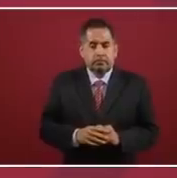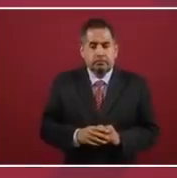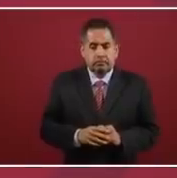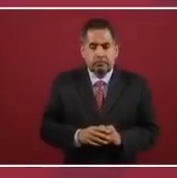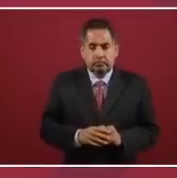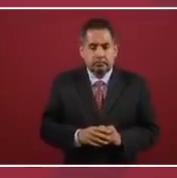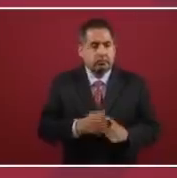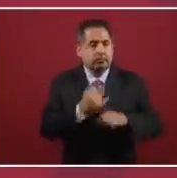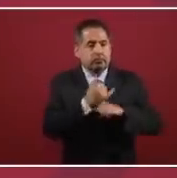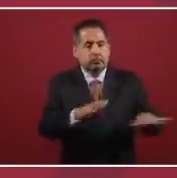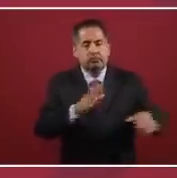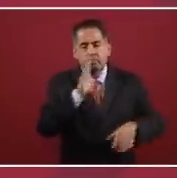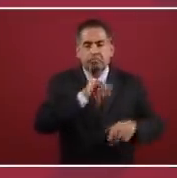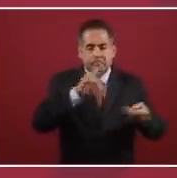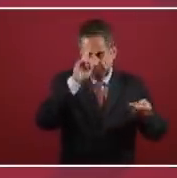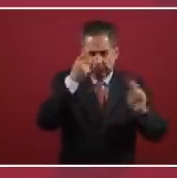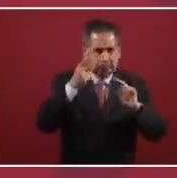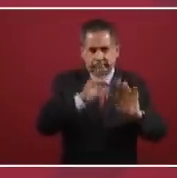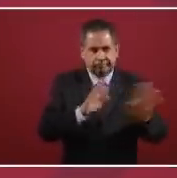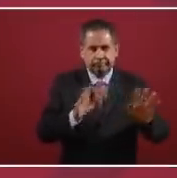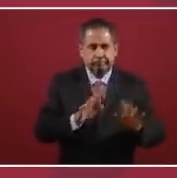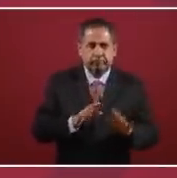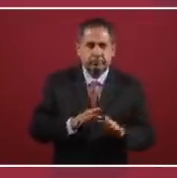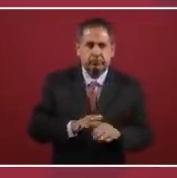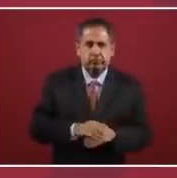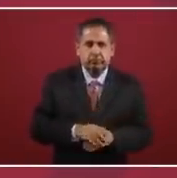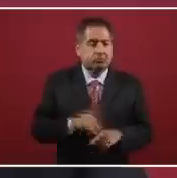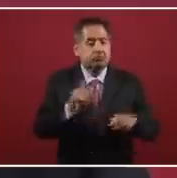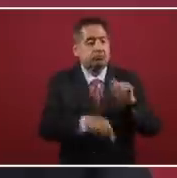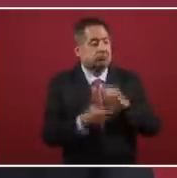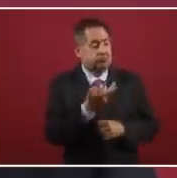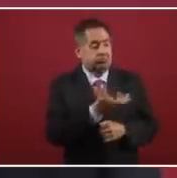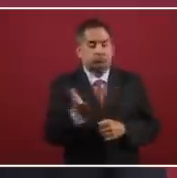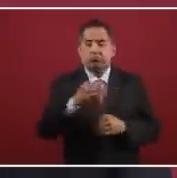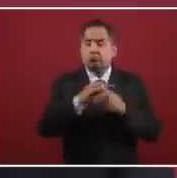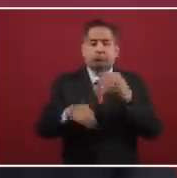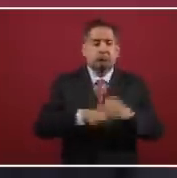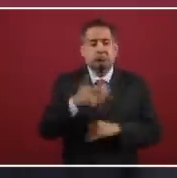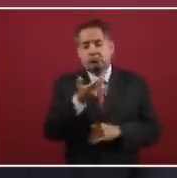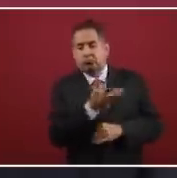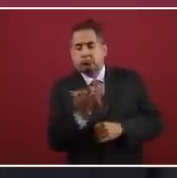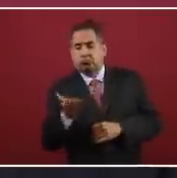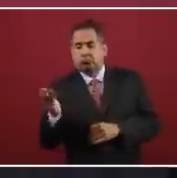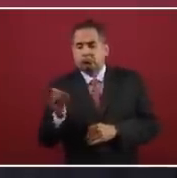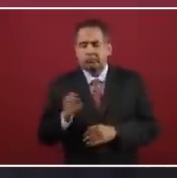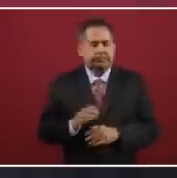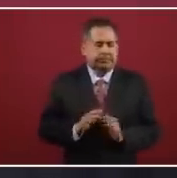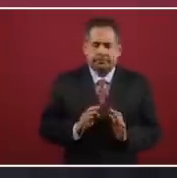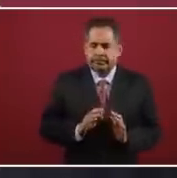dio mala información de que se les iba a correr a todos.